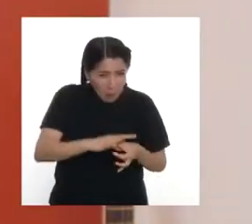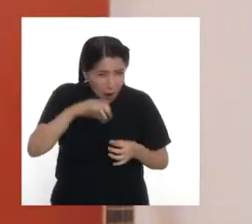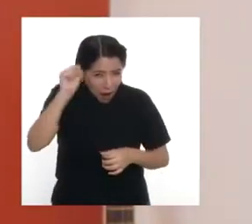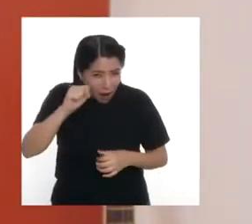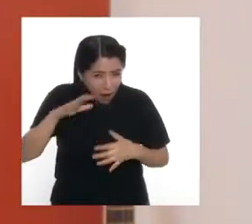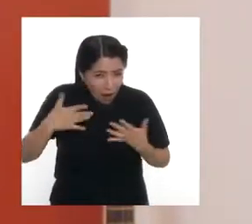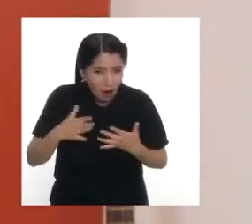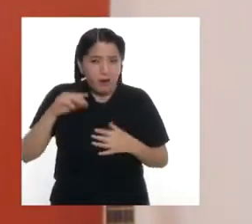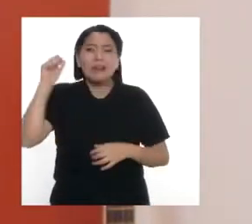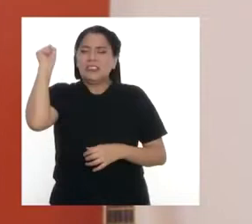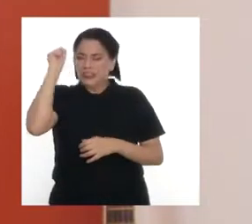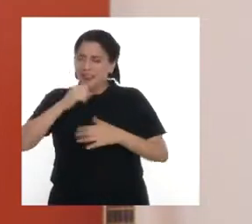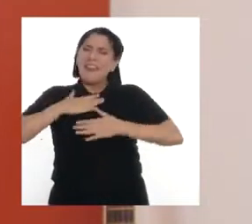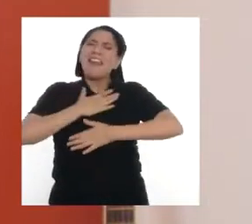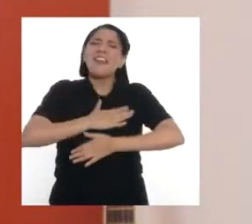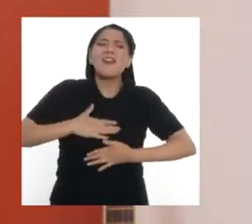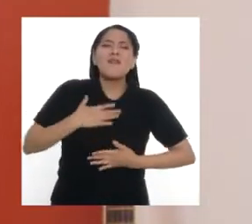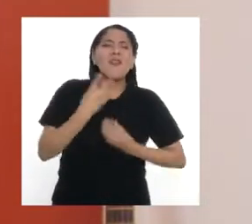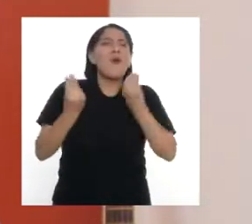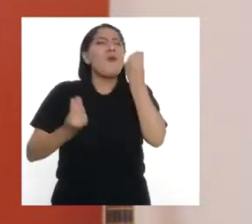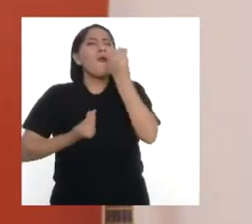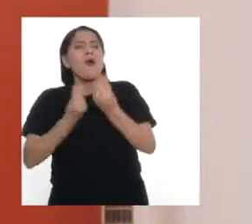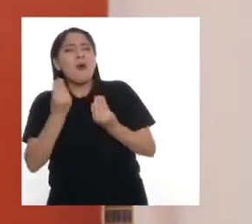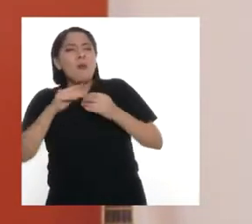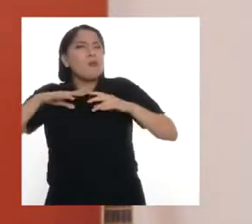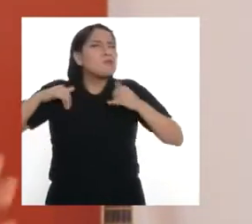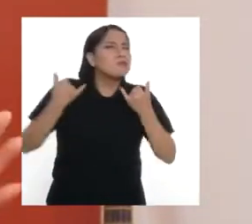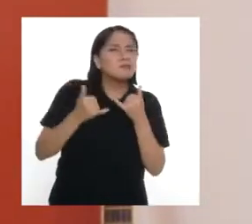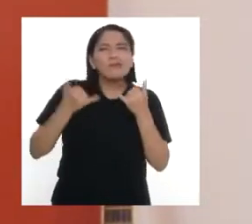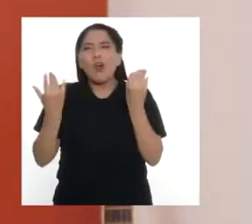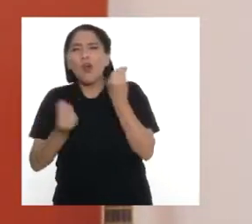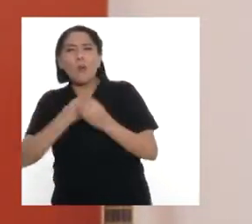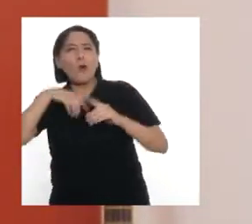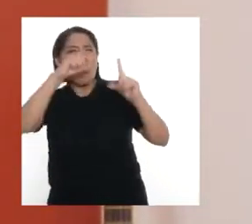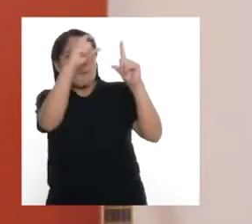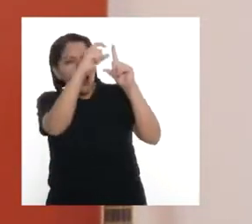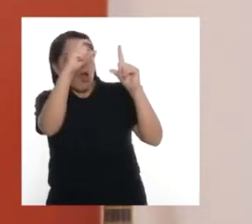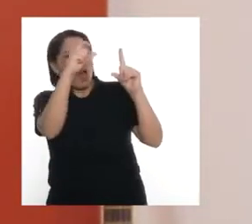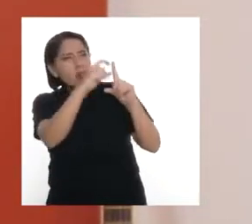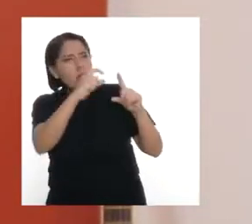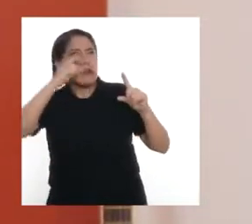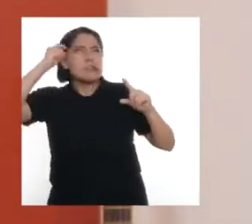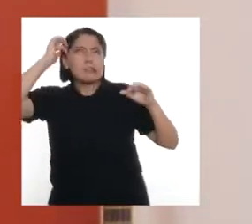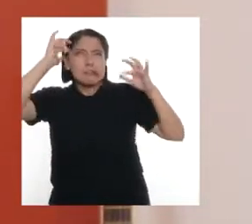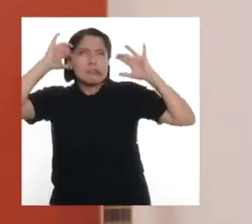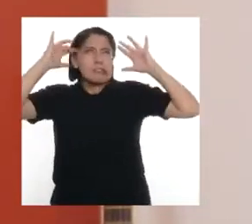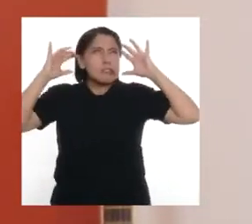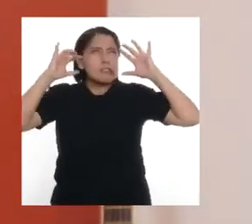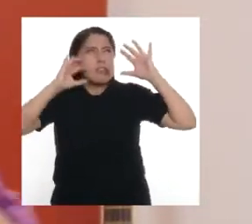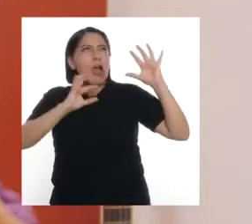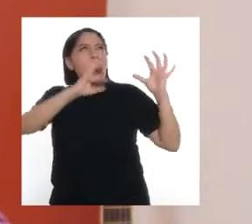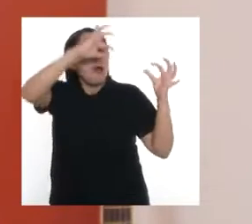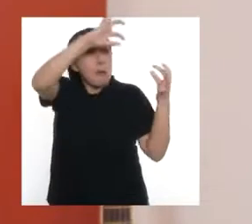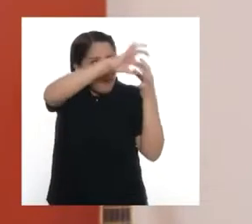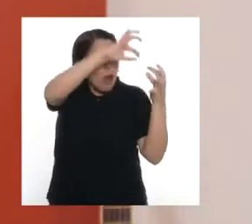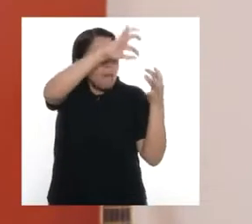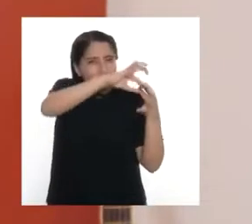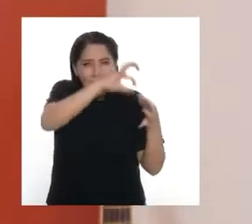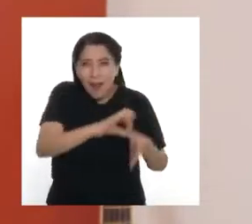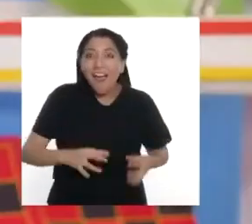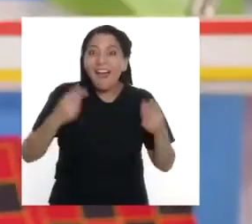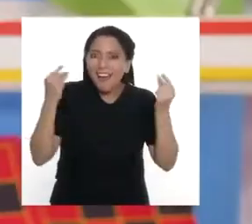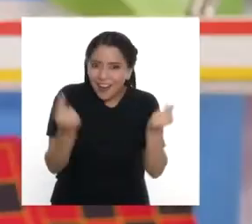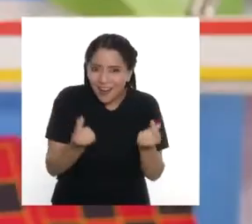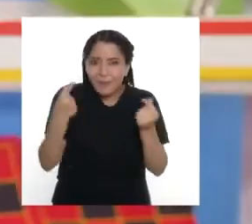¡Exacto! Será divertido aprender a hacer una rima. Podemos jugar con las palabras, así entrenar nuestro pensamiento para que sea cada vez más